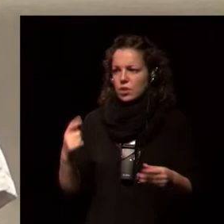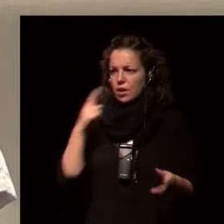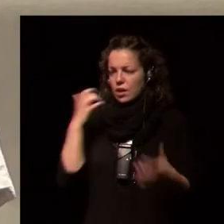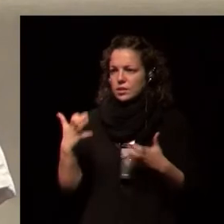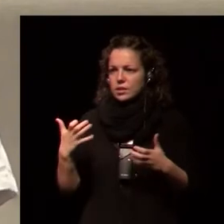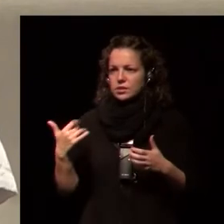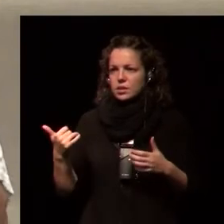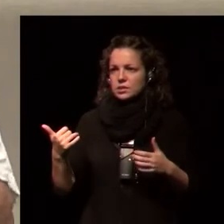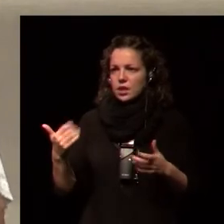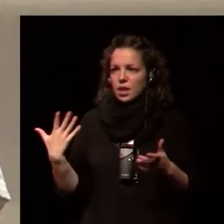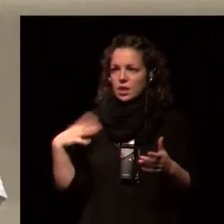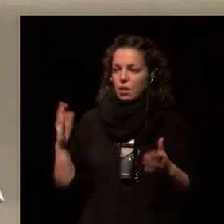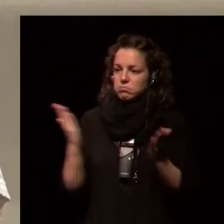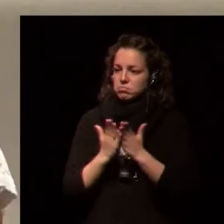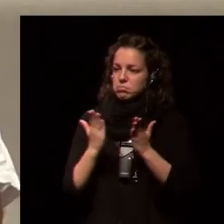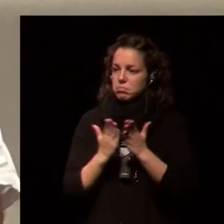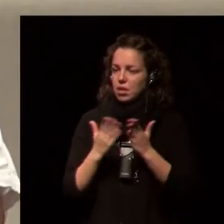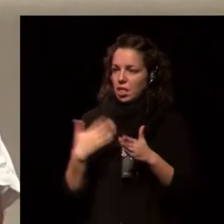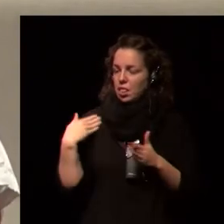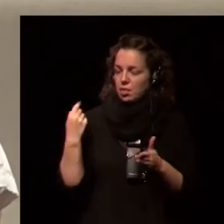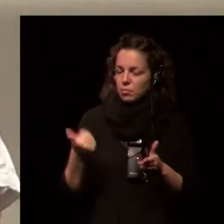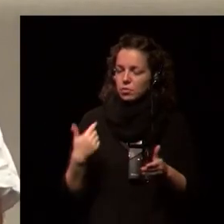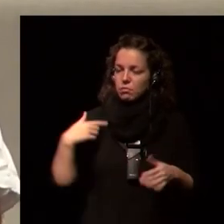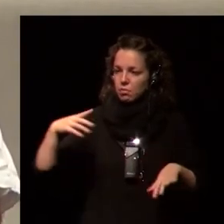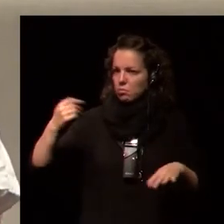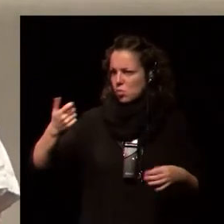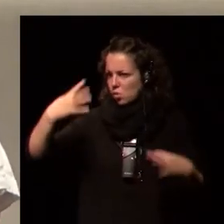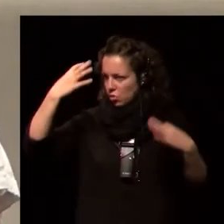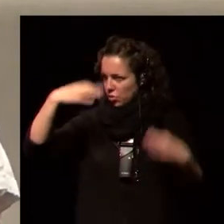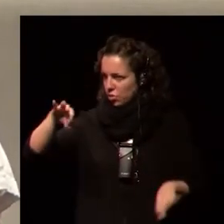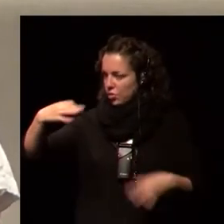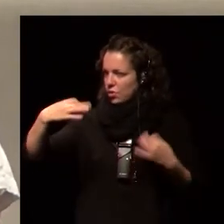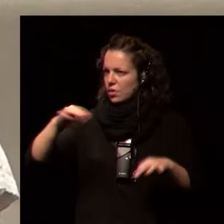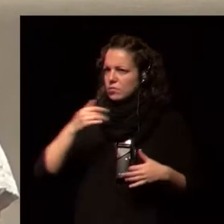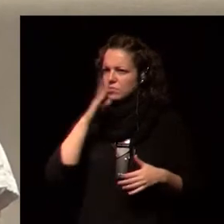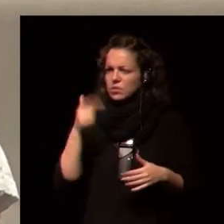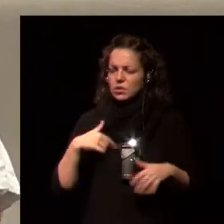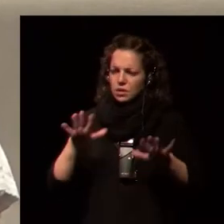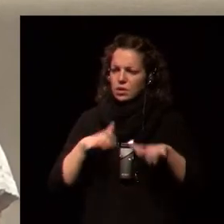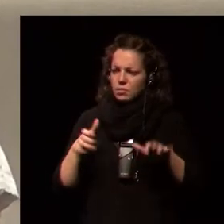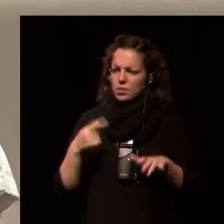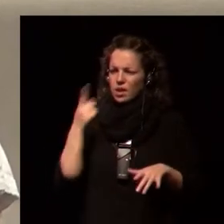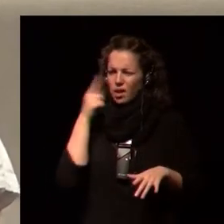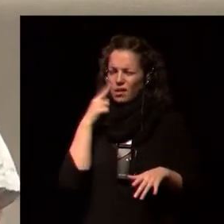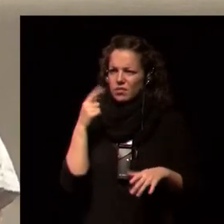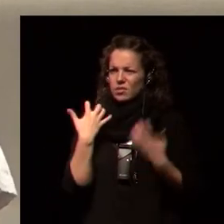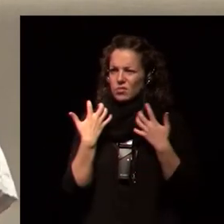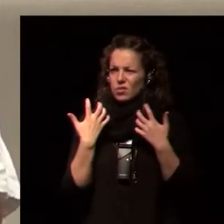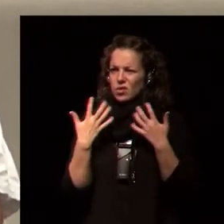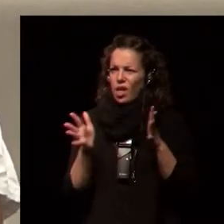acabar sus estudios, son ingenuos y aprenden a las duras acerca de la dinámica de poder en estos